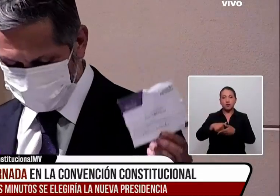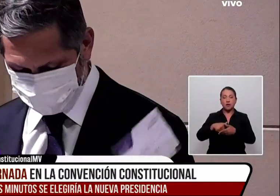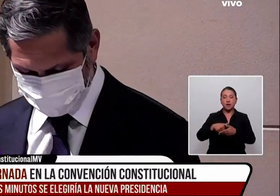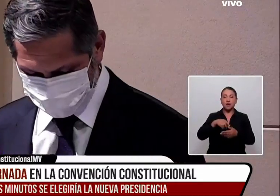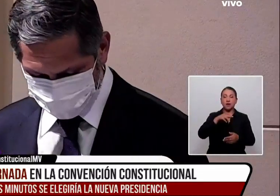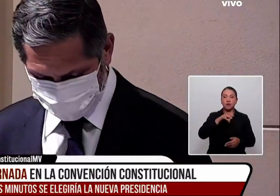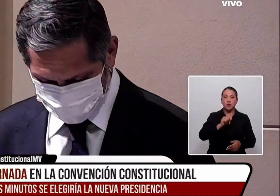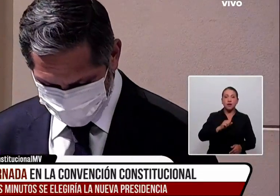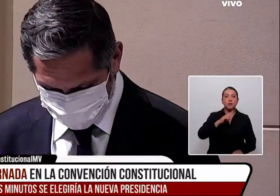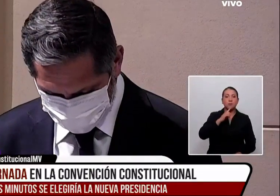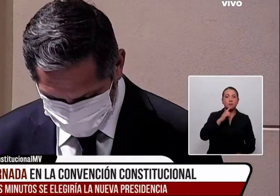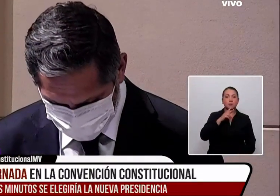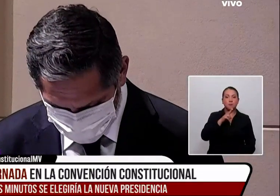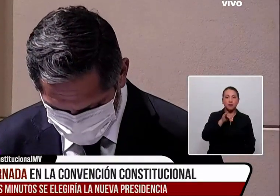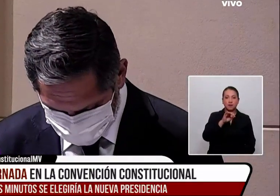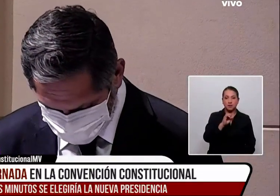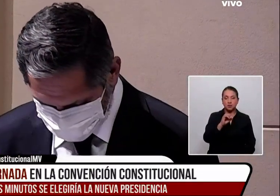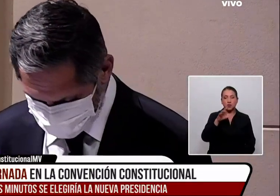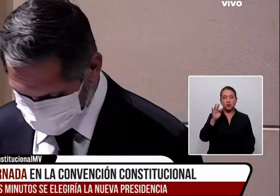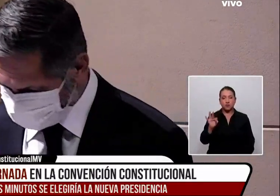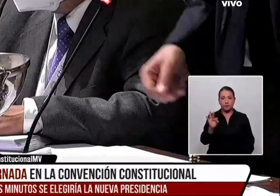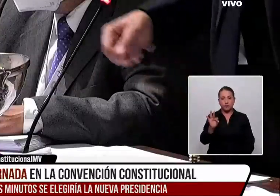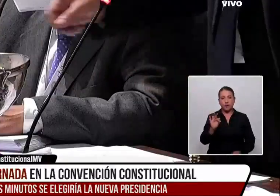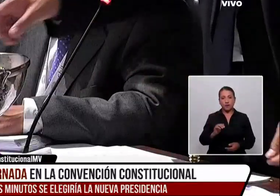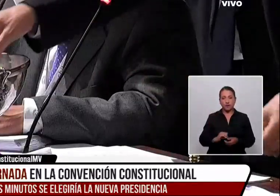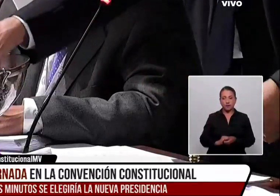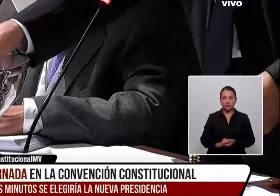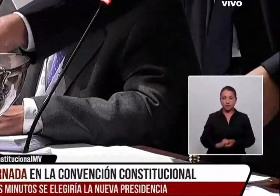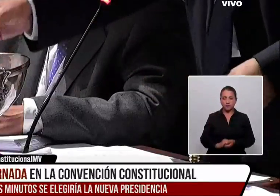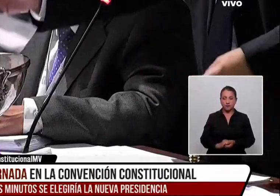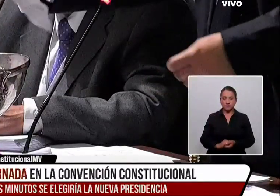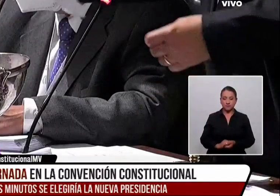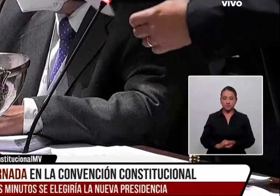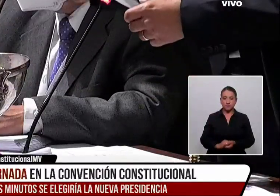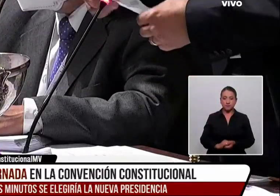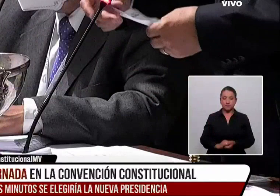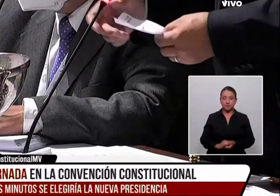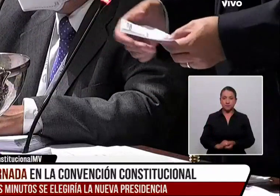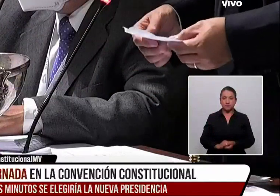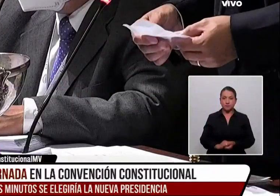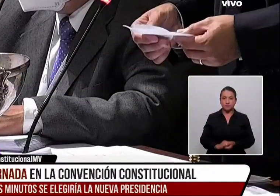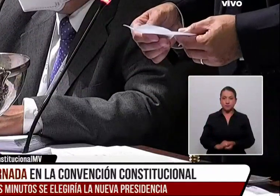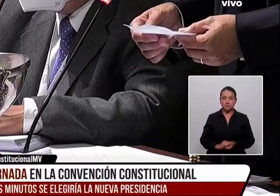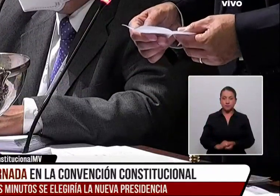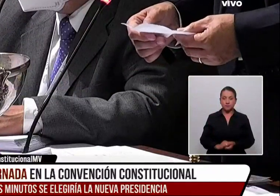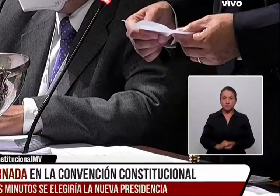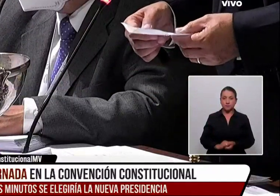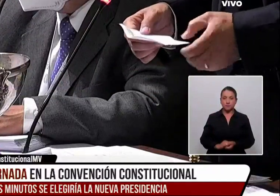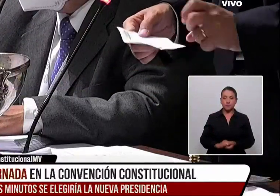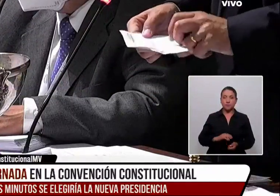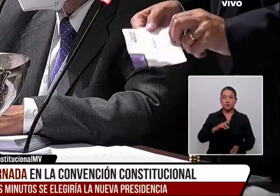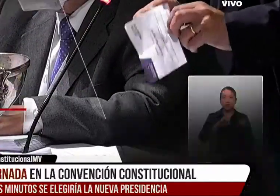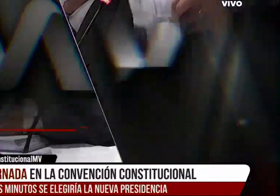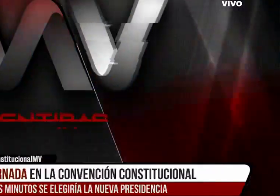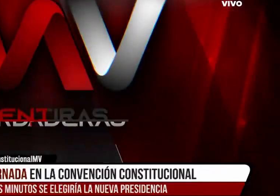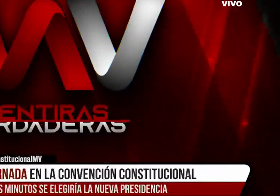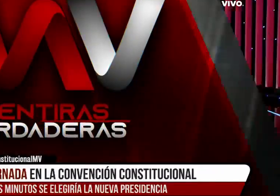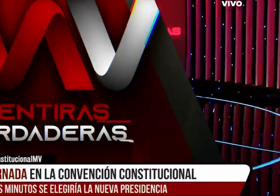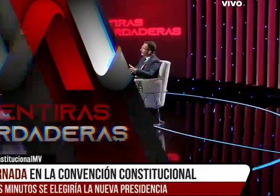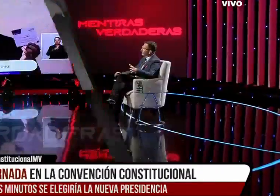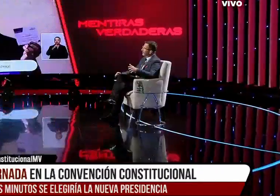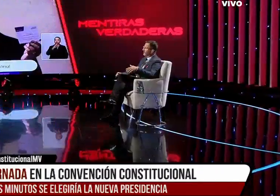La pelea está entre Durador y Fernández. Durador tiene 18, Patricio Fernández tiene 13, más o menos lo que se está dando. Que han sido los nombres que